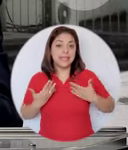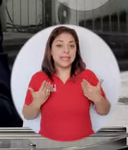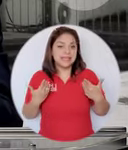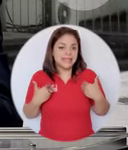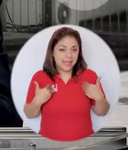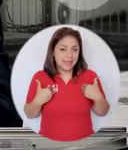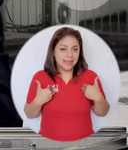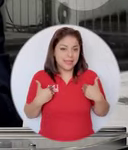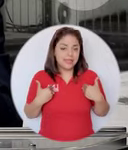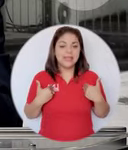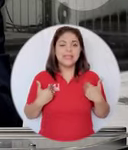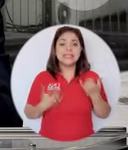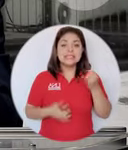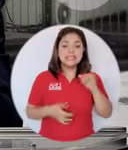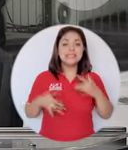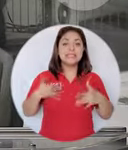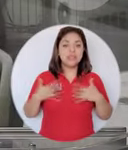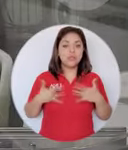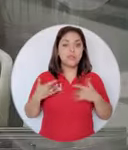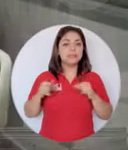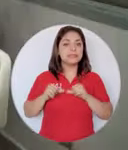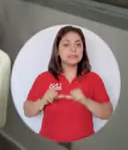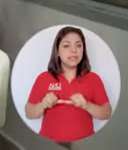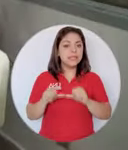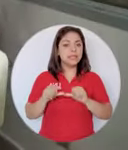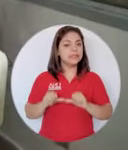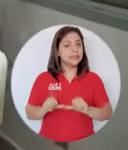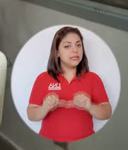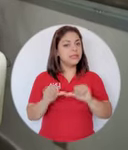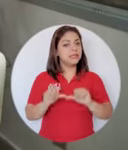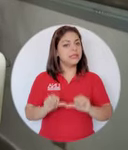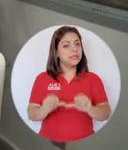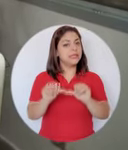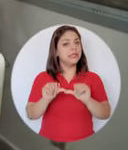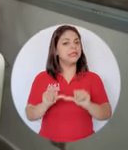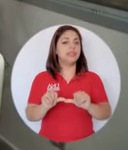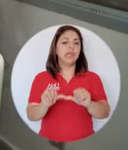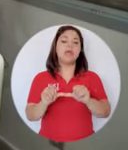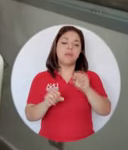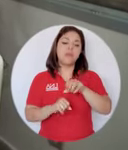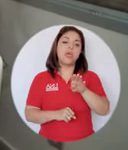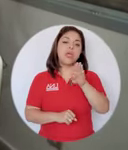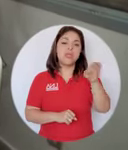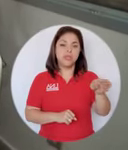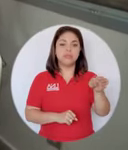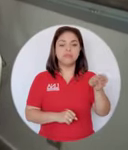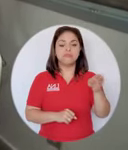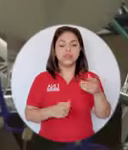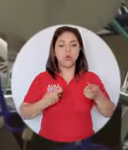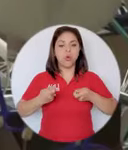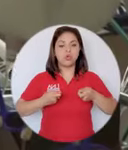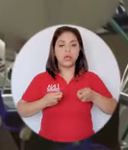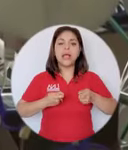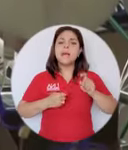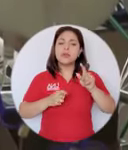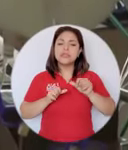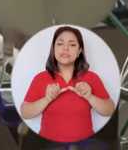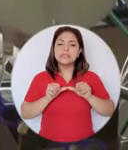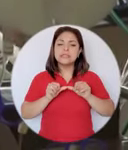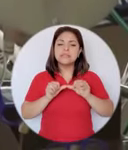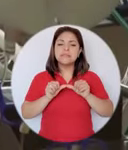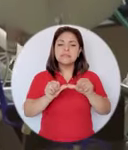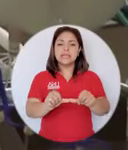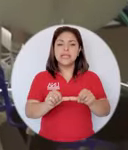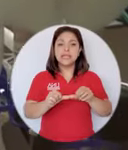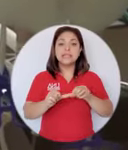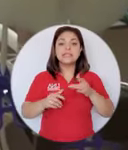estar presentando y que esos síntomas se queden en síntomas que podríamos llegar a decir de la vía respiratoria superior.